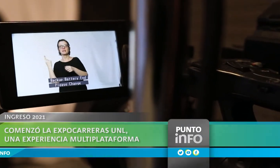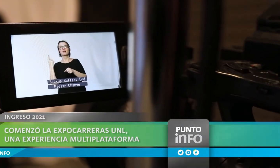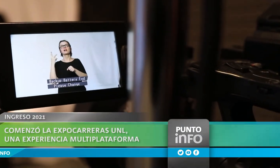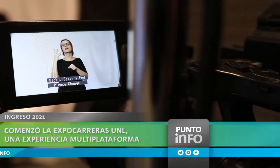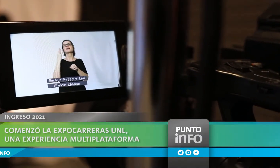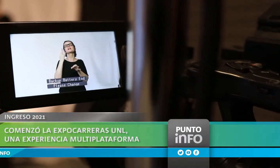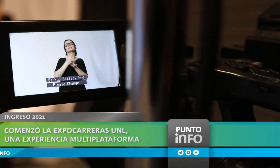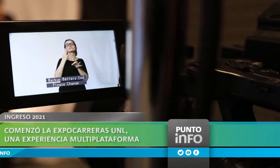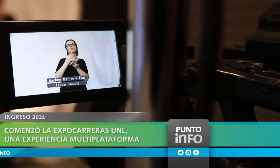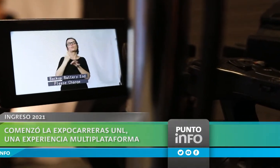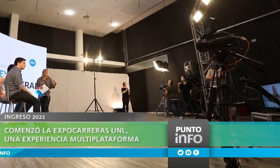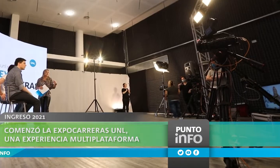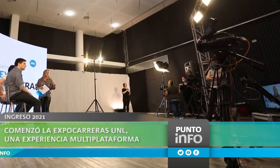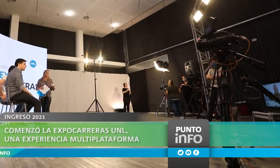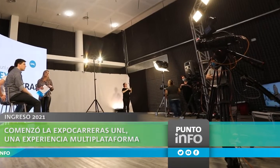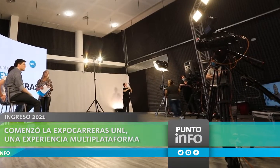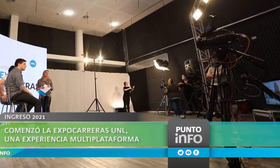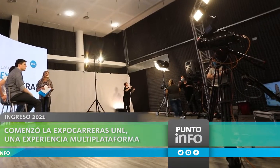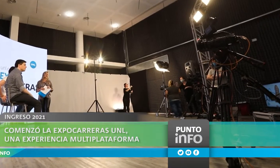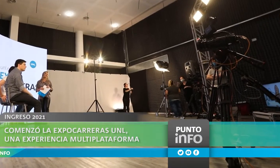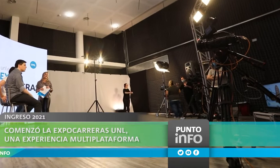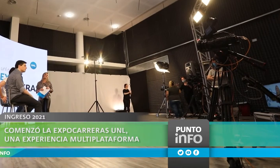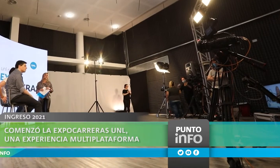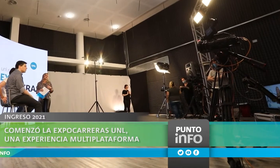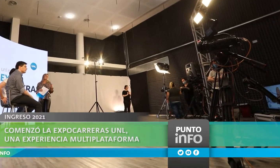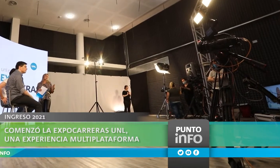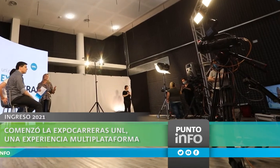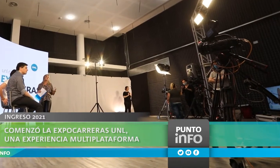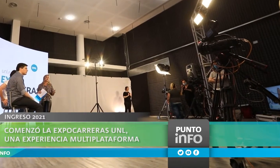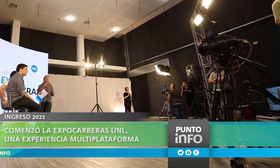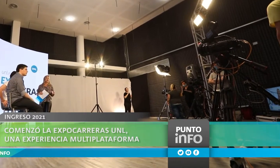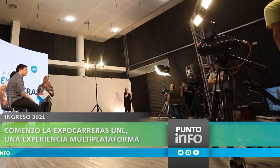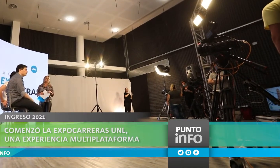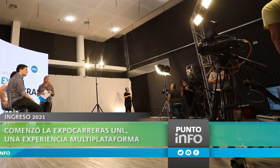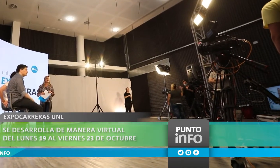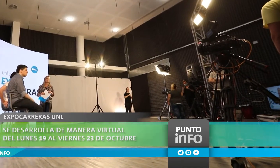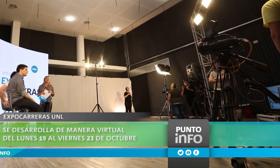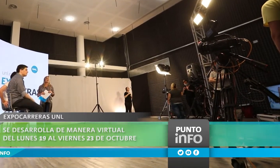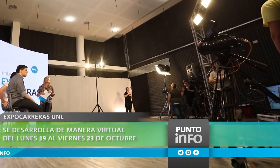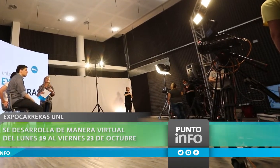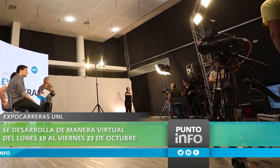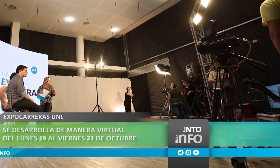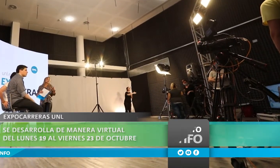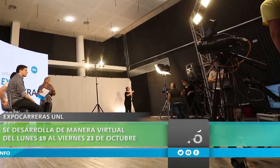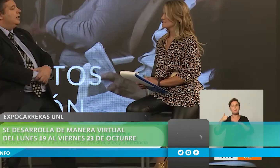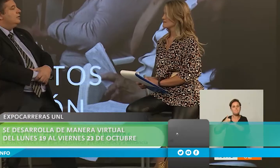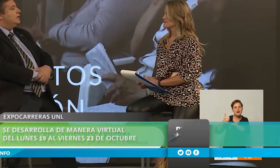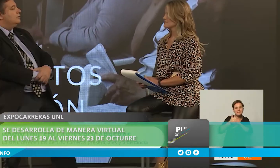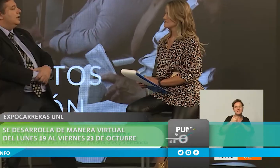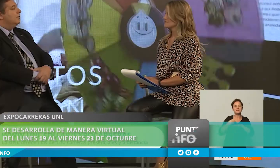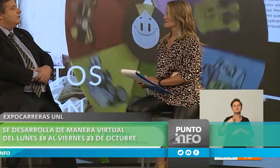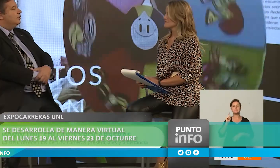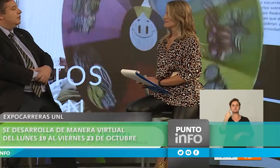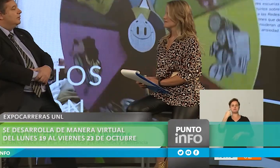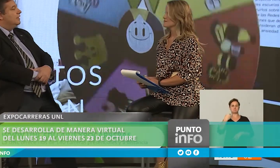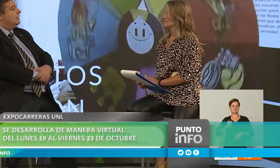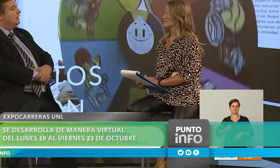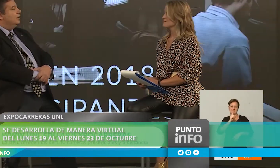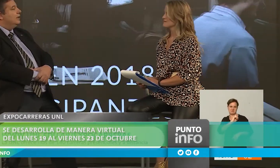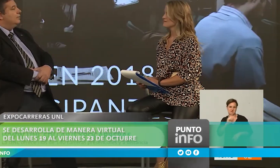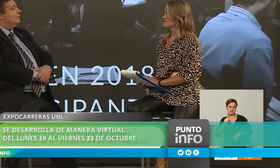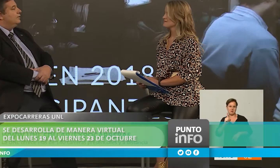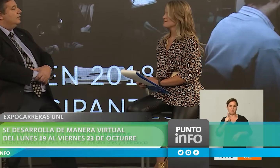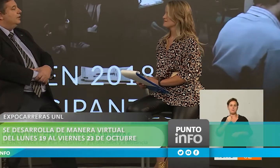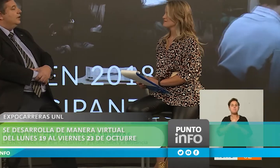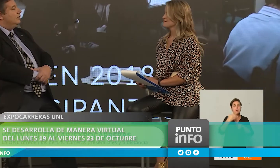para ver cómo funciona esta nueva forma. Es totalmente multiplataforma. Queremos llegar a todos